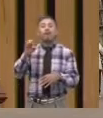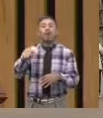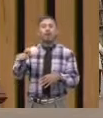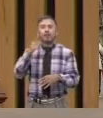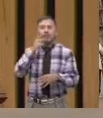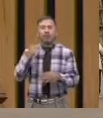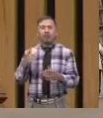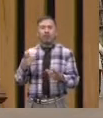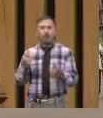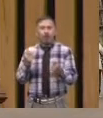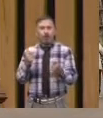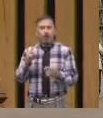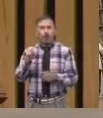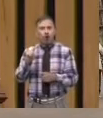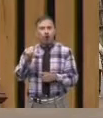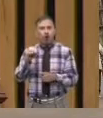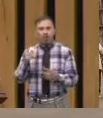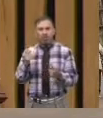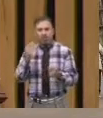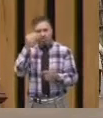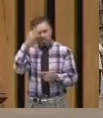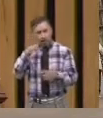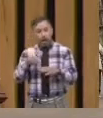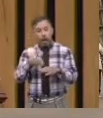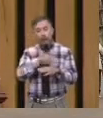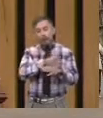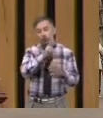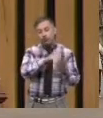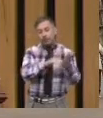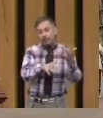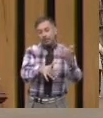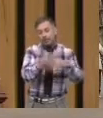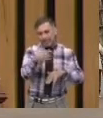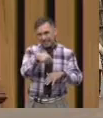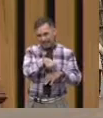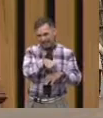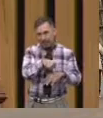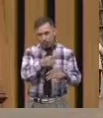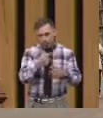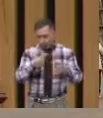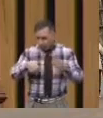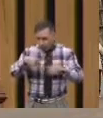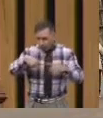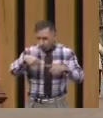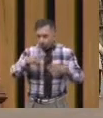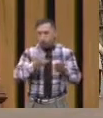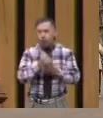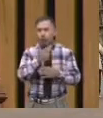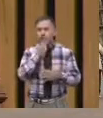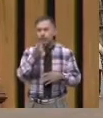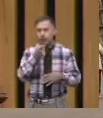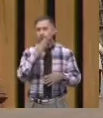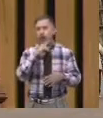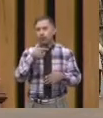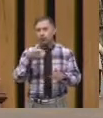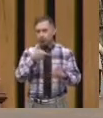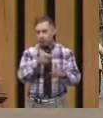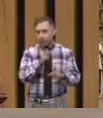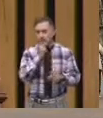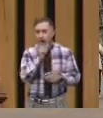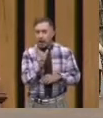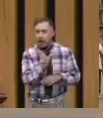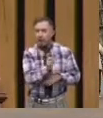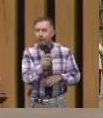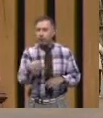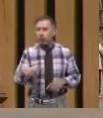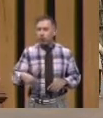en el caso contencioso electoral de 2015 se concluyó que actuó con culpa. Así está la historia en este